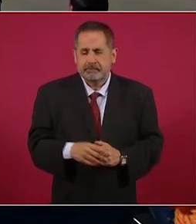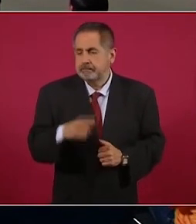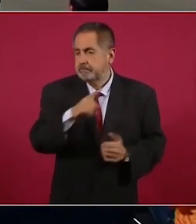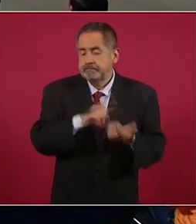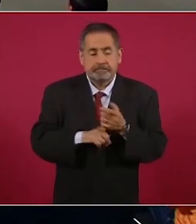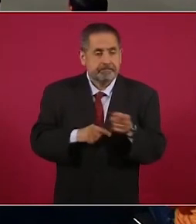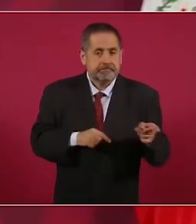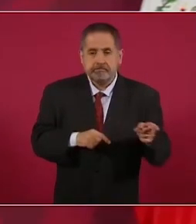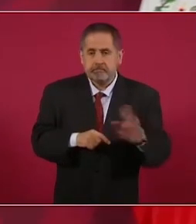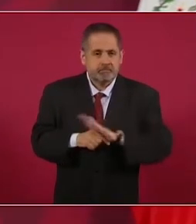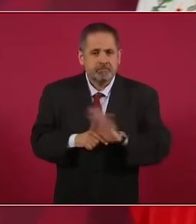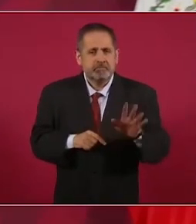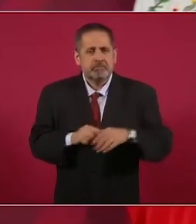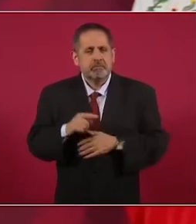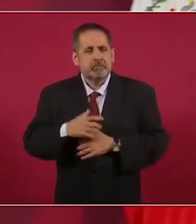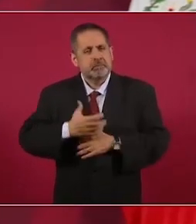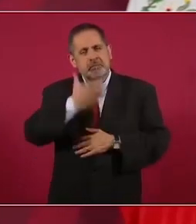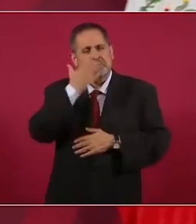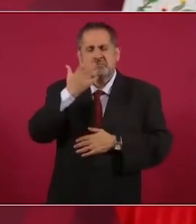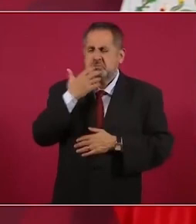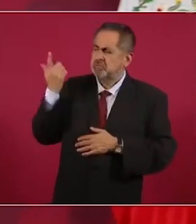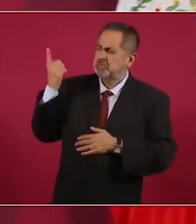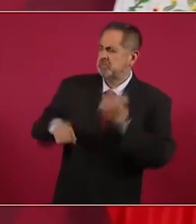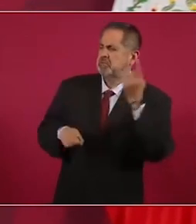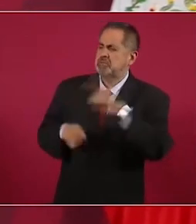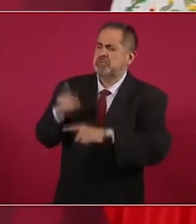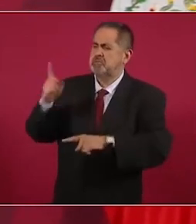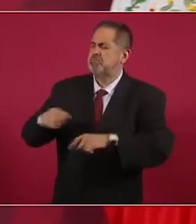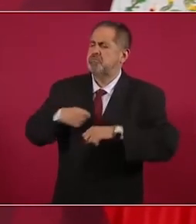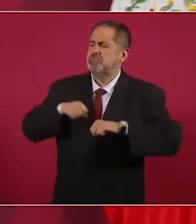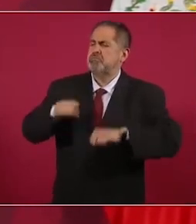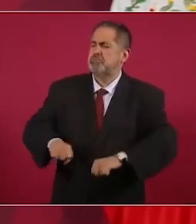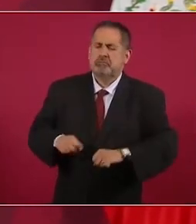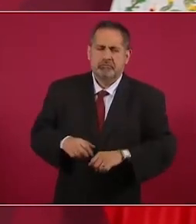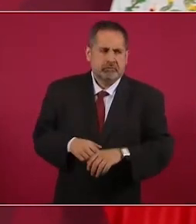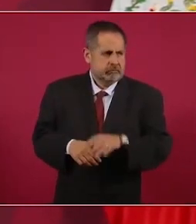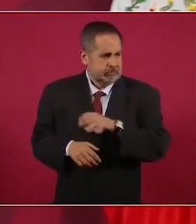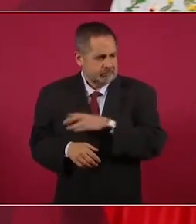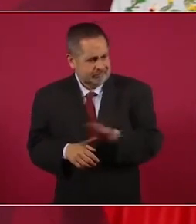estaban acostumbrados a mandar. Es increíble